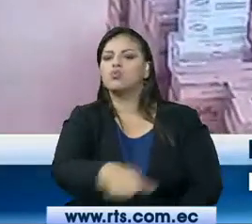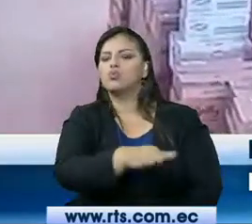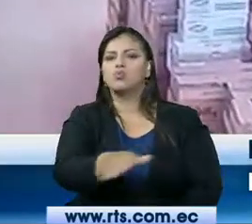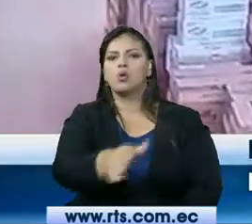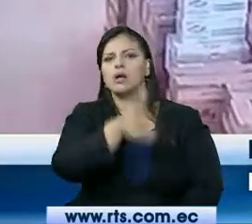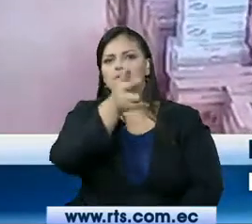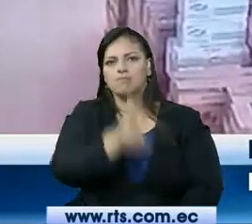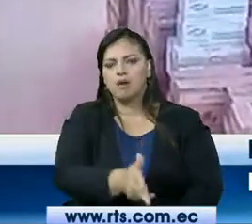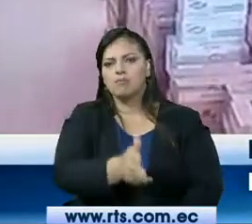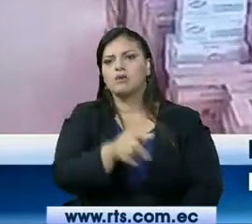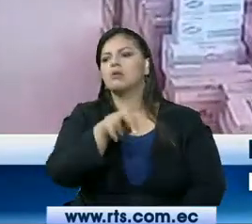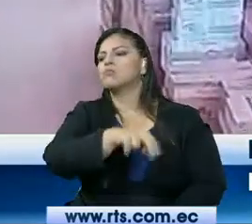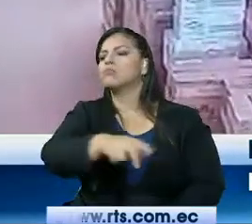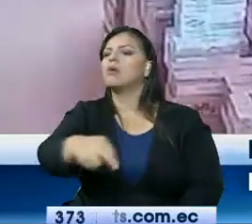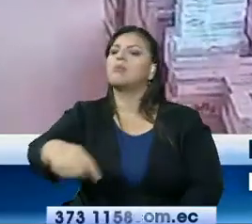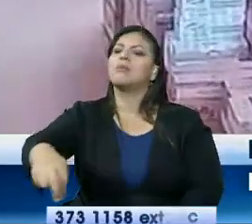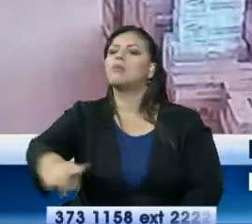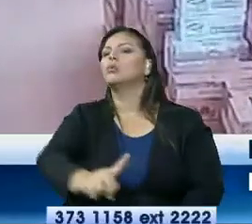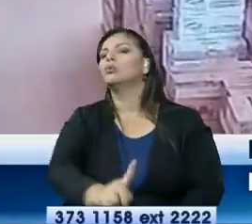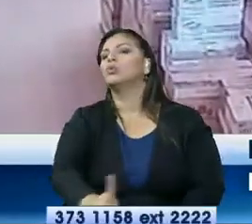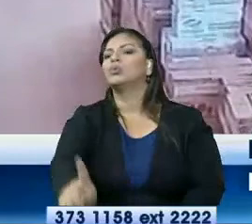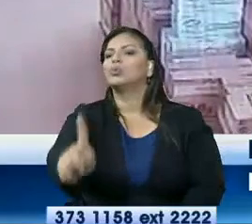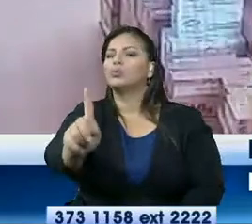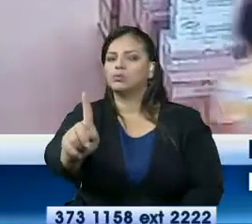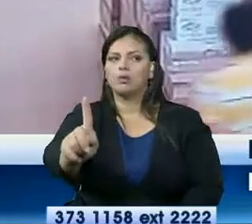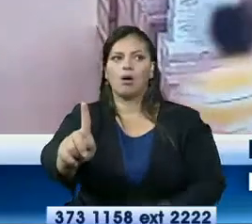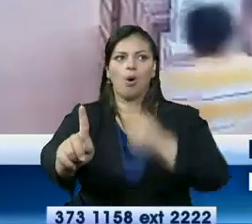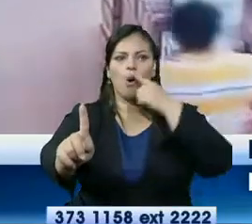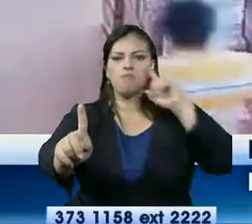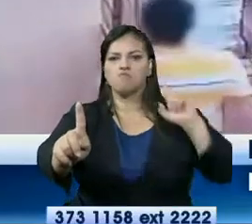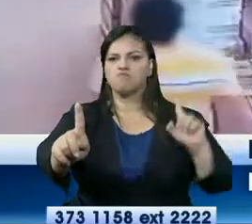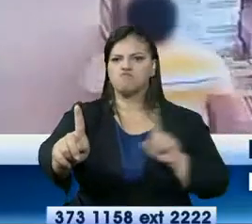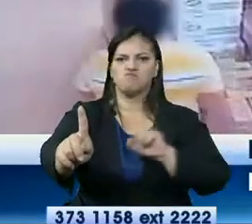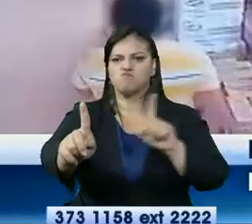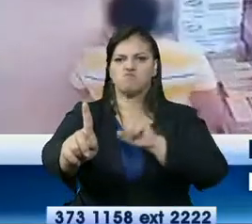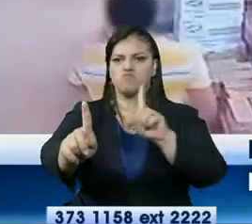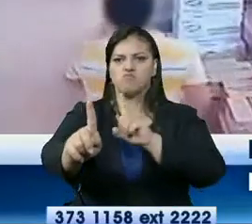solo, intentó correr pero cayó al piso.